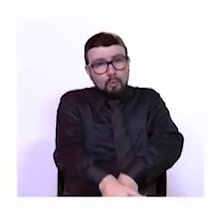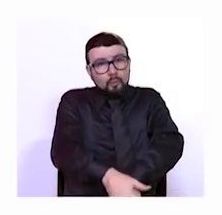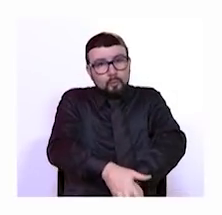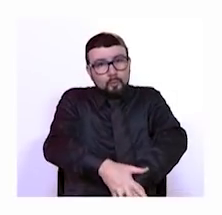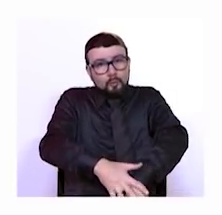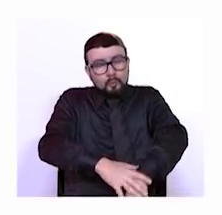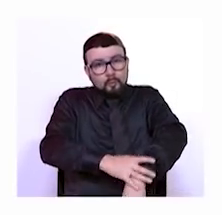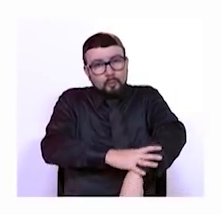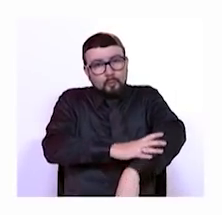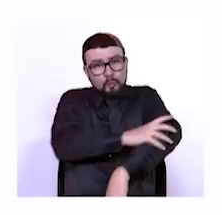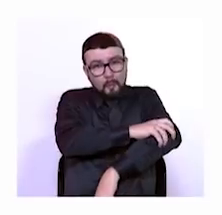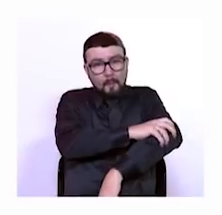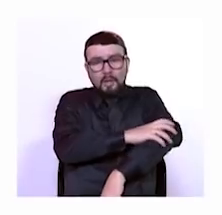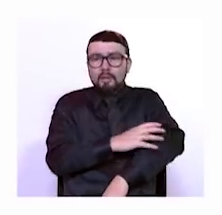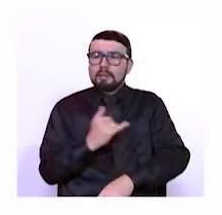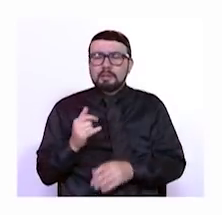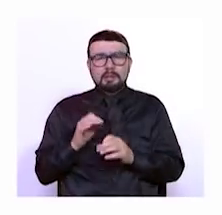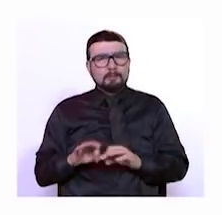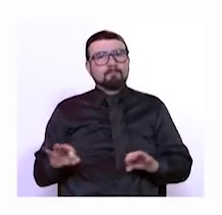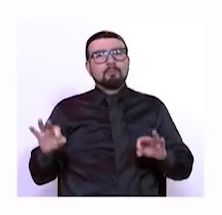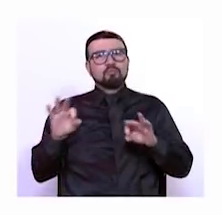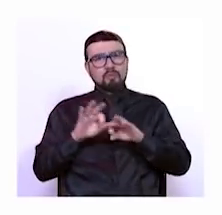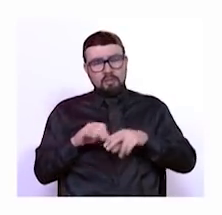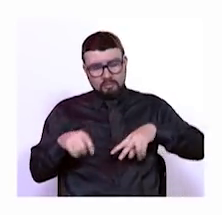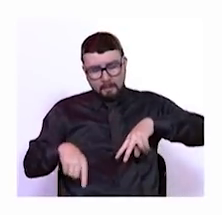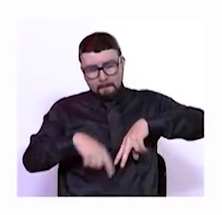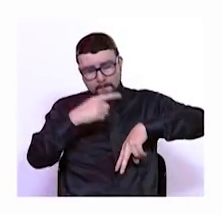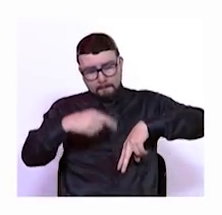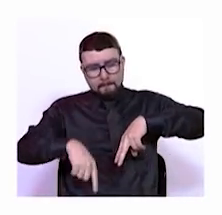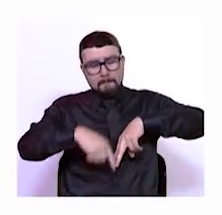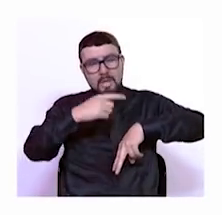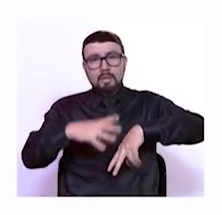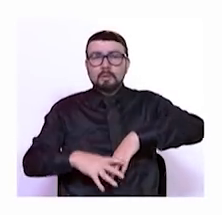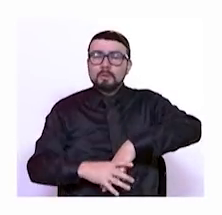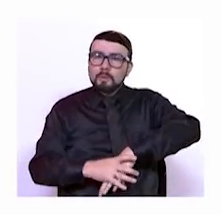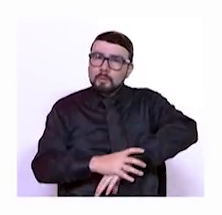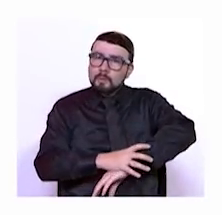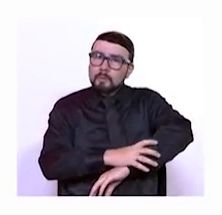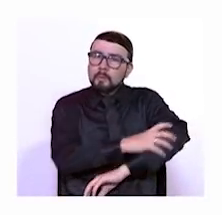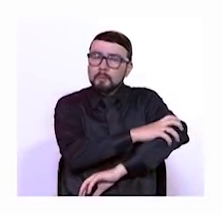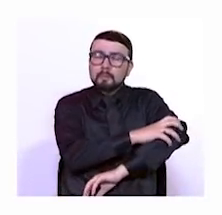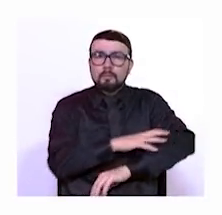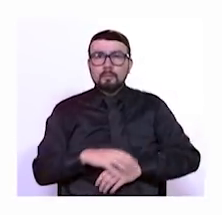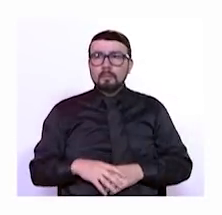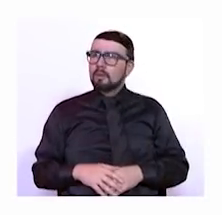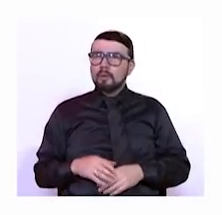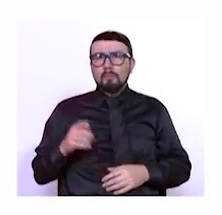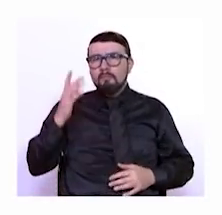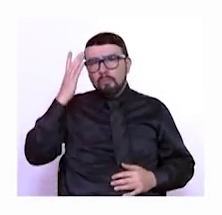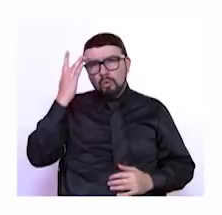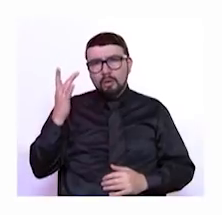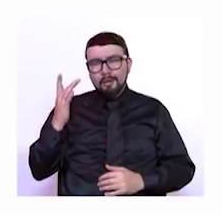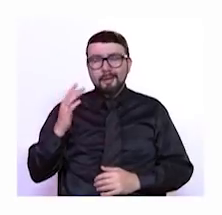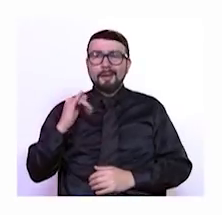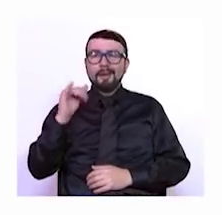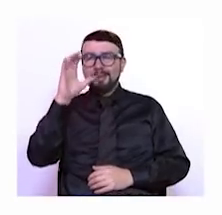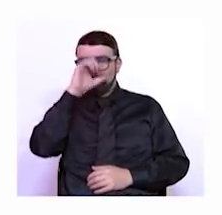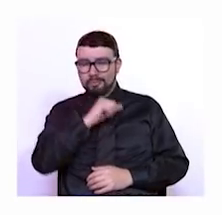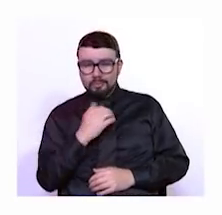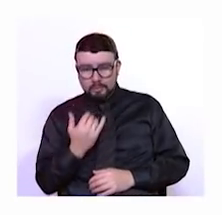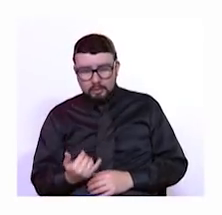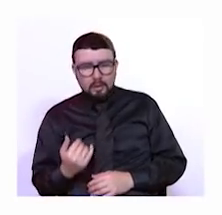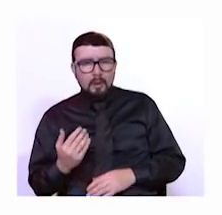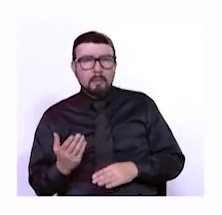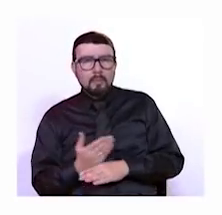un papel preponderante, porque lo que estamos dejando en claro es que hay una insuficiencia